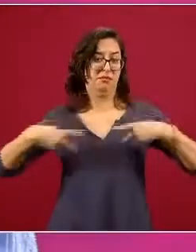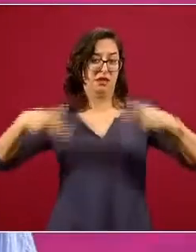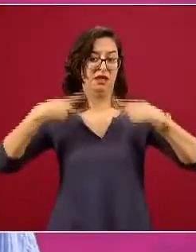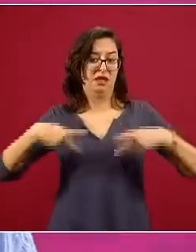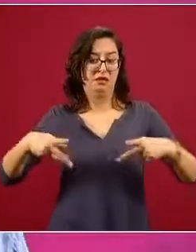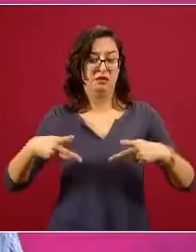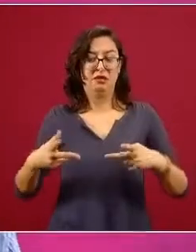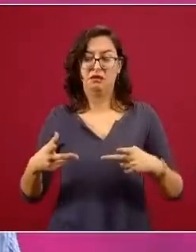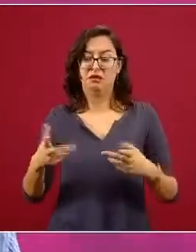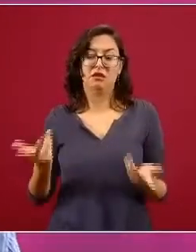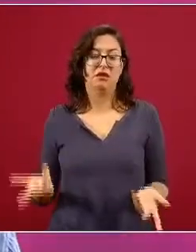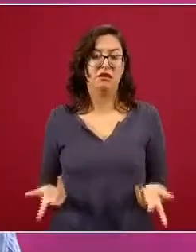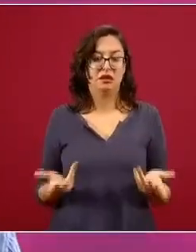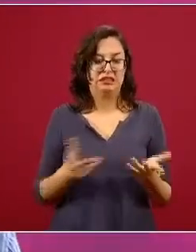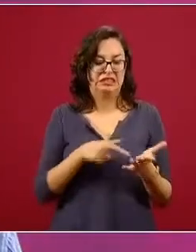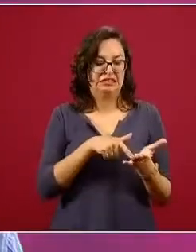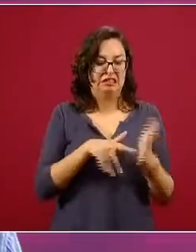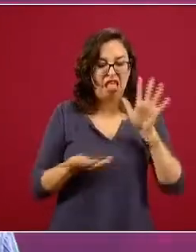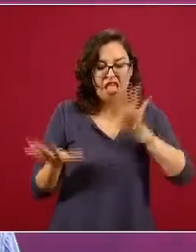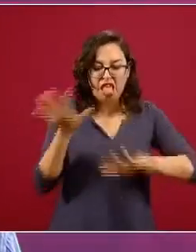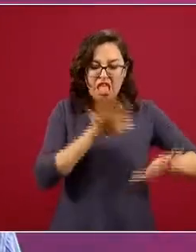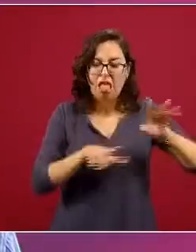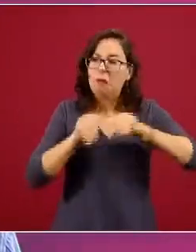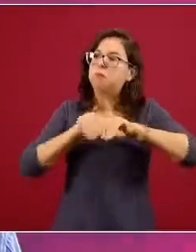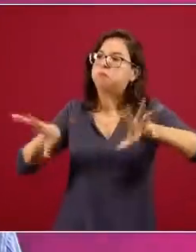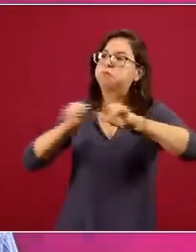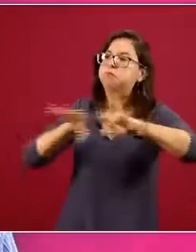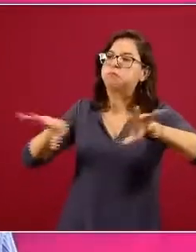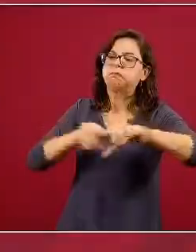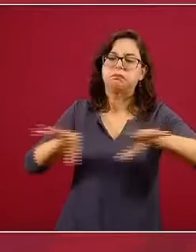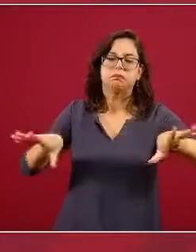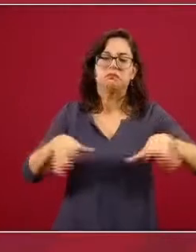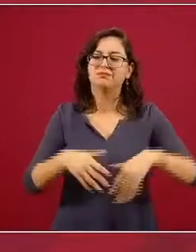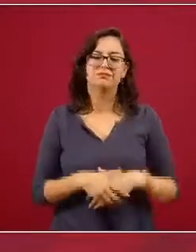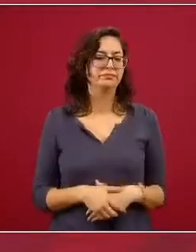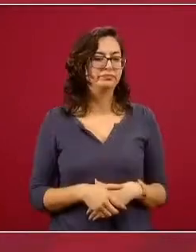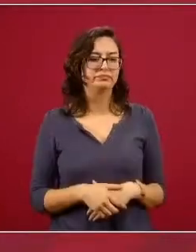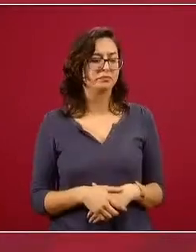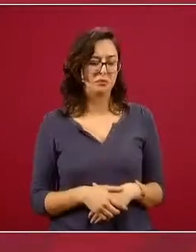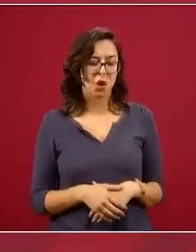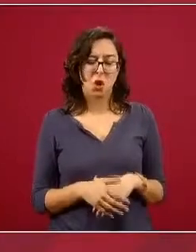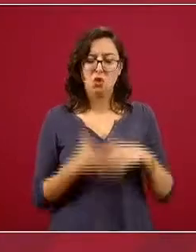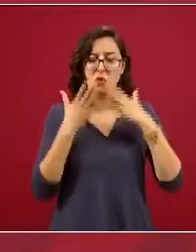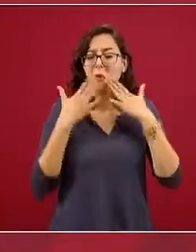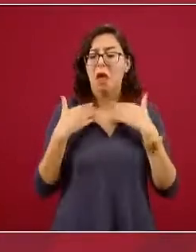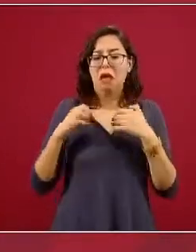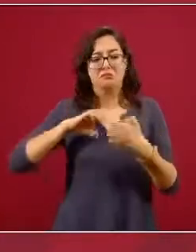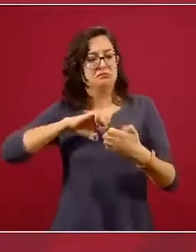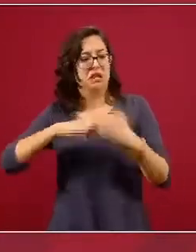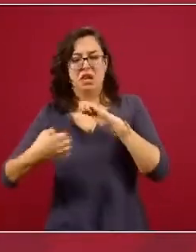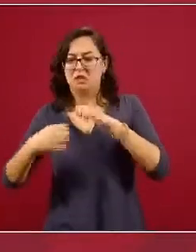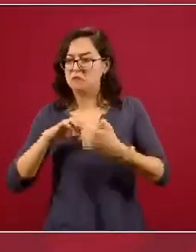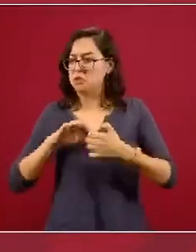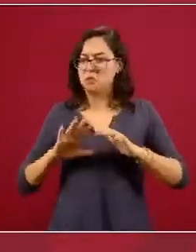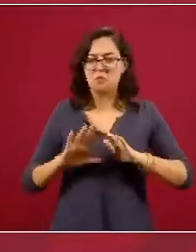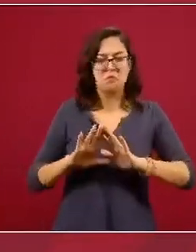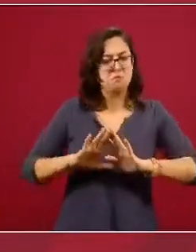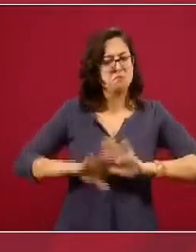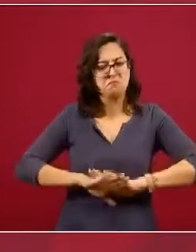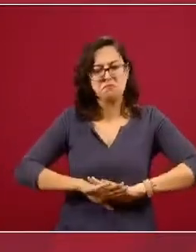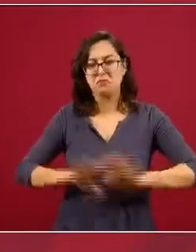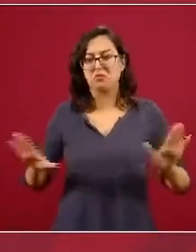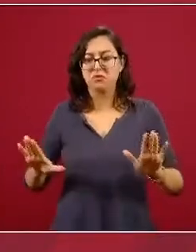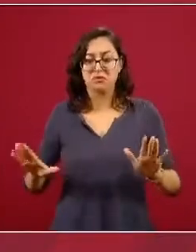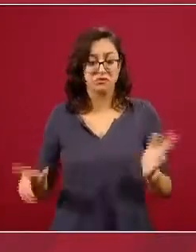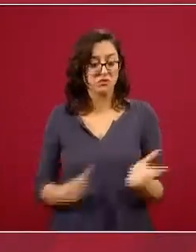estas distracciones sin sentido. No hay ninguna enemistad, es responsabilidad